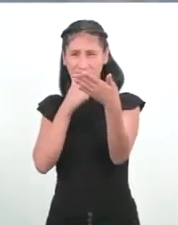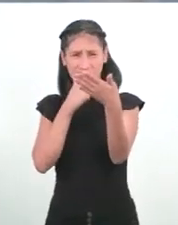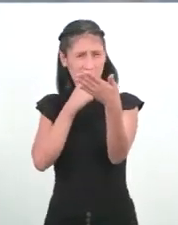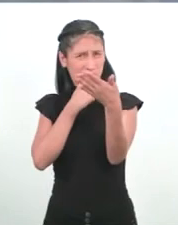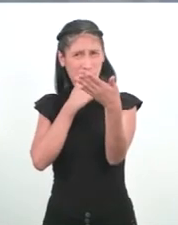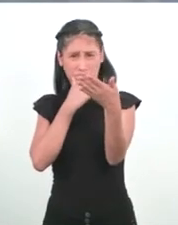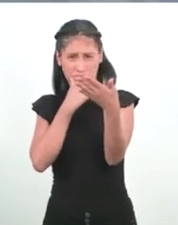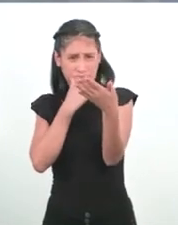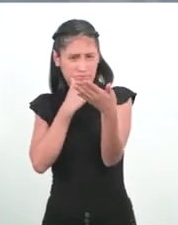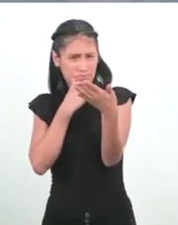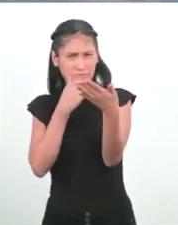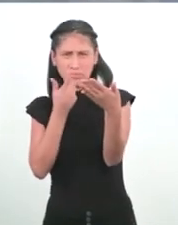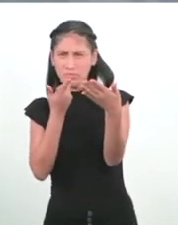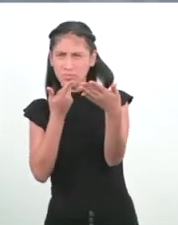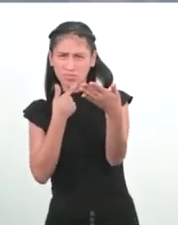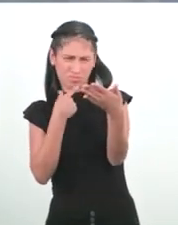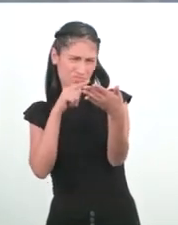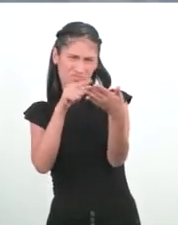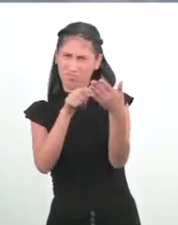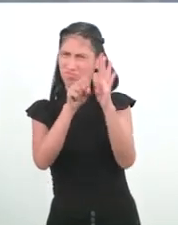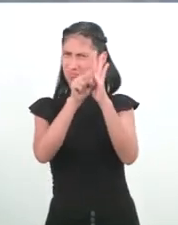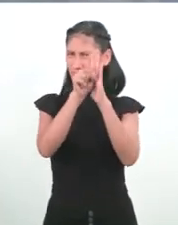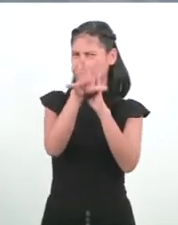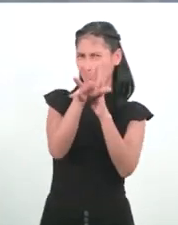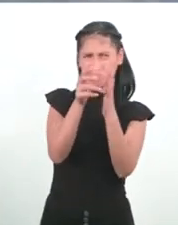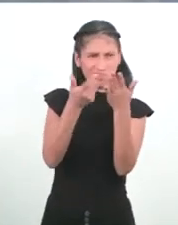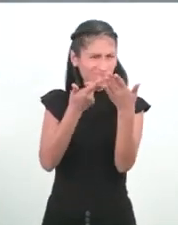No me convence tanto este video.